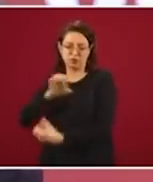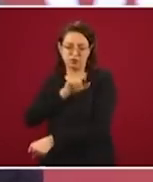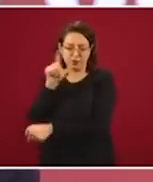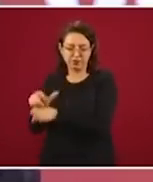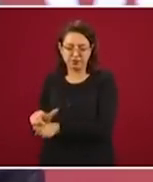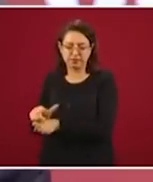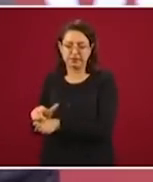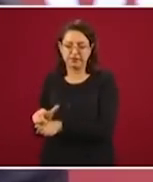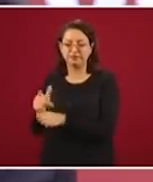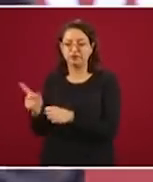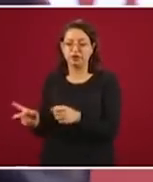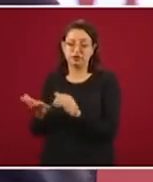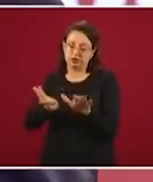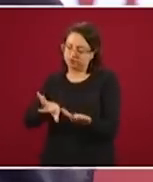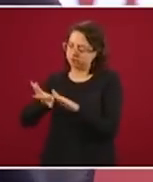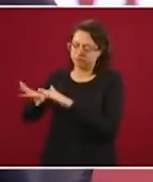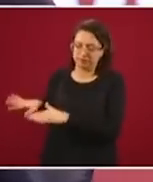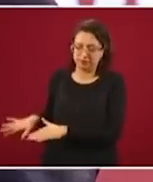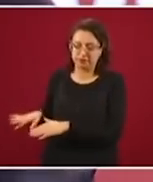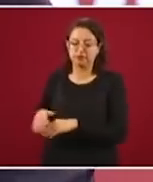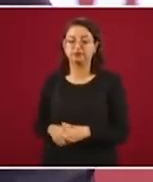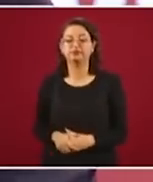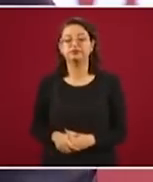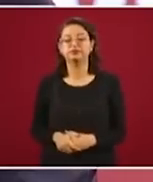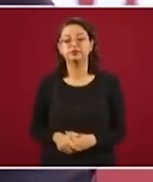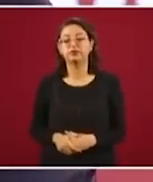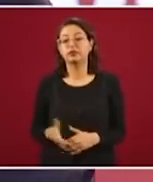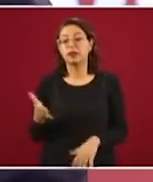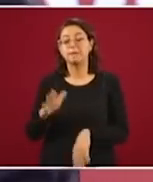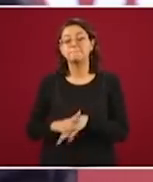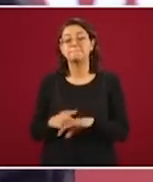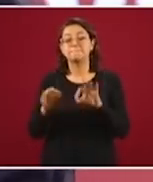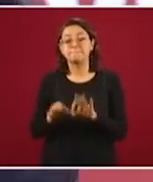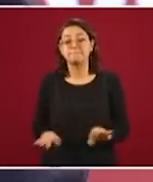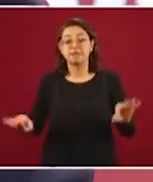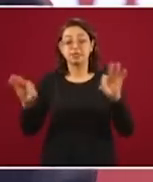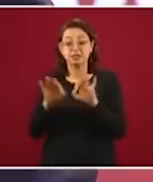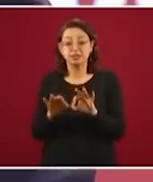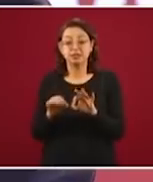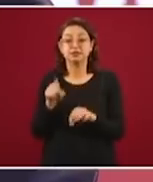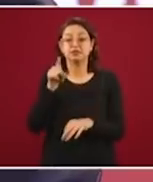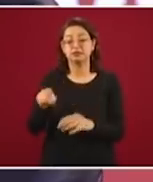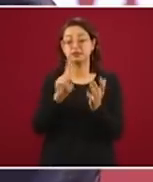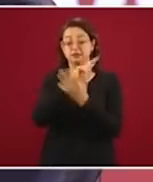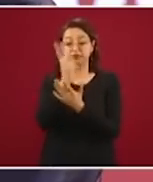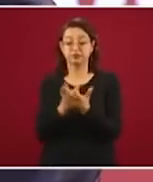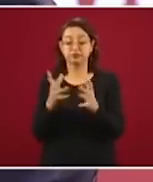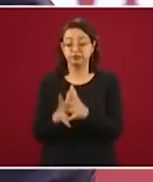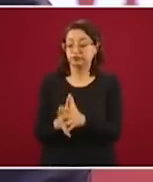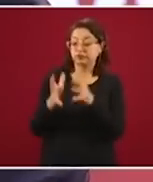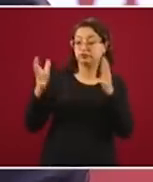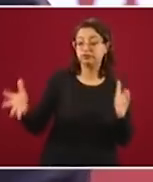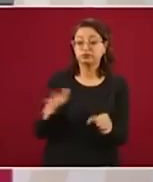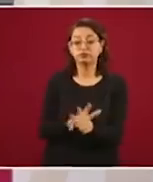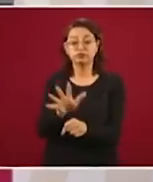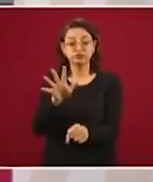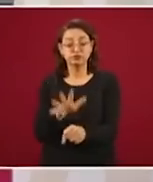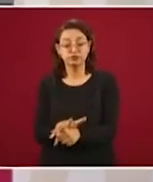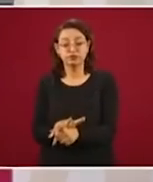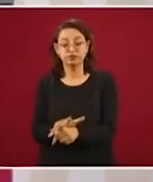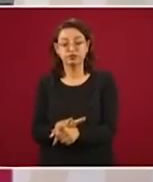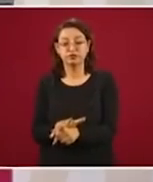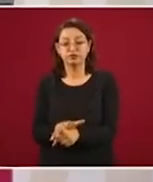especialidades y subespecialidades. Aquí uno de los elementos más importantes del crecimiento del programa tiene que ver con